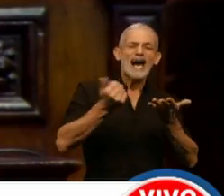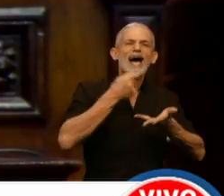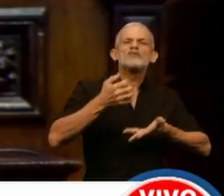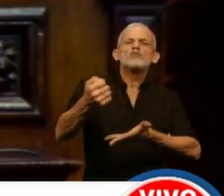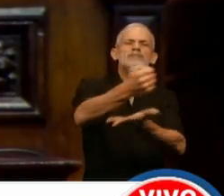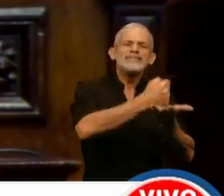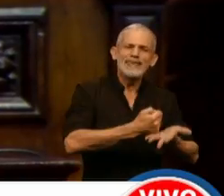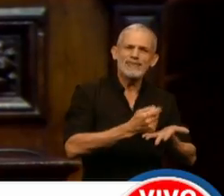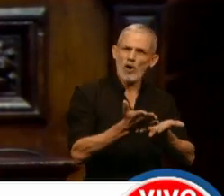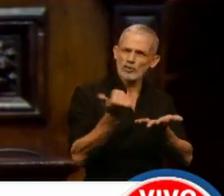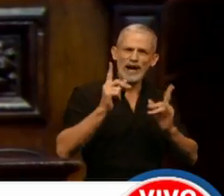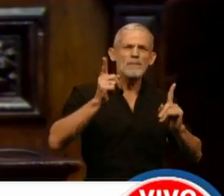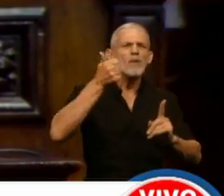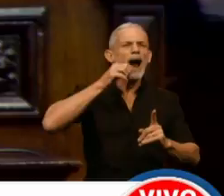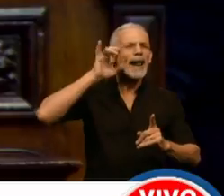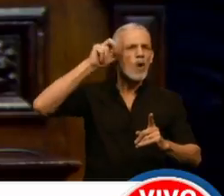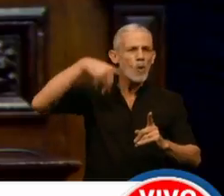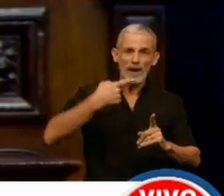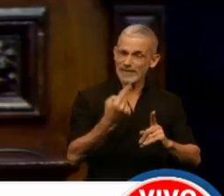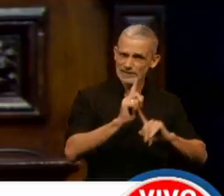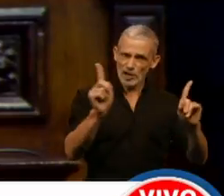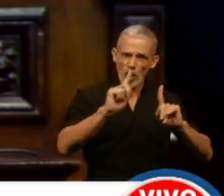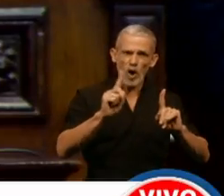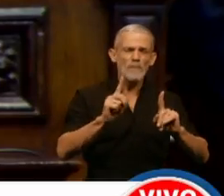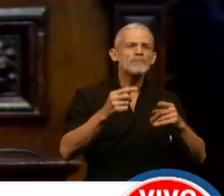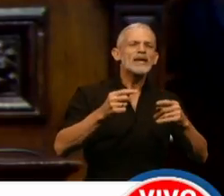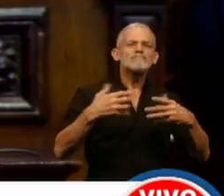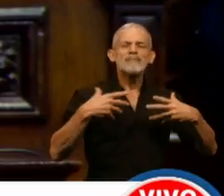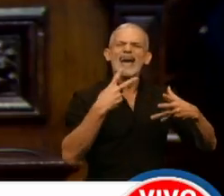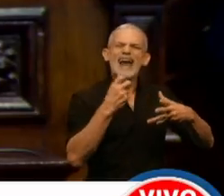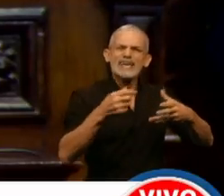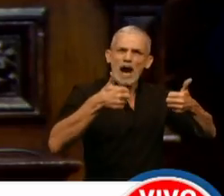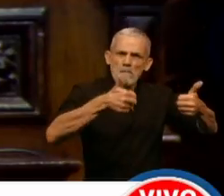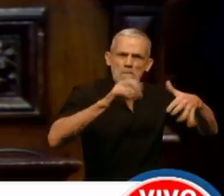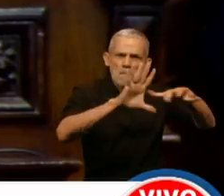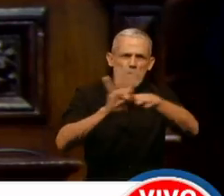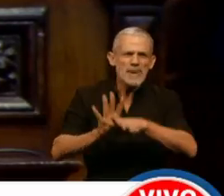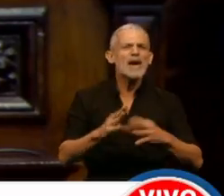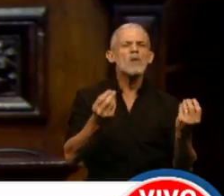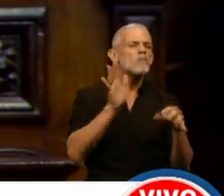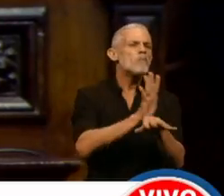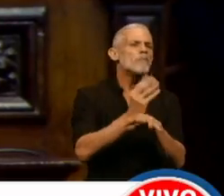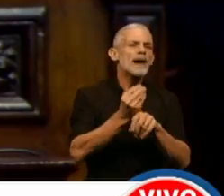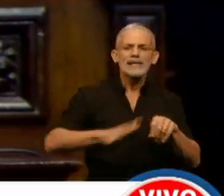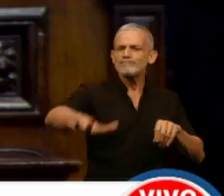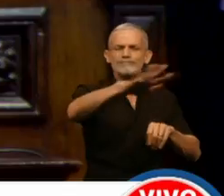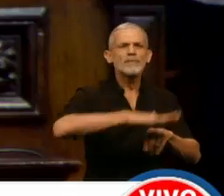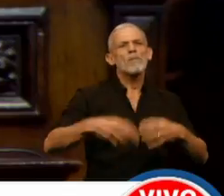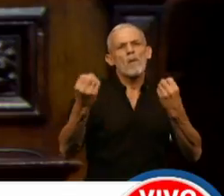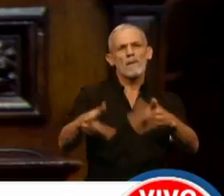subsidios como sostenía aranguren la salud energética de una nación es la salud energética de su pueblo